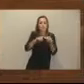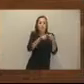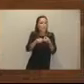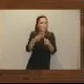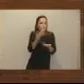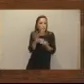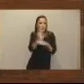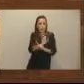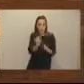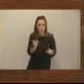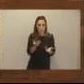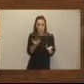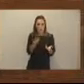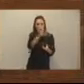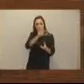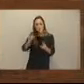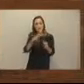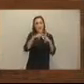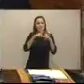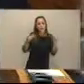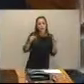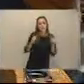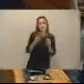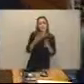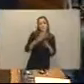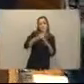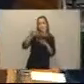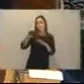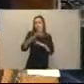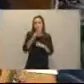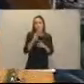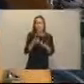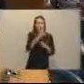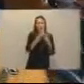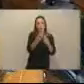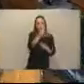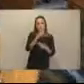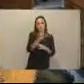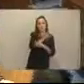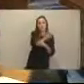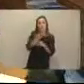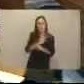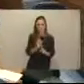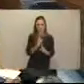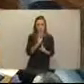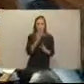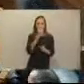miles de asturianos que dejan nuestra tierra, no porque haya ningún malvado independentista que les eche, sino simplemente porque no cuentan trabajo.